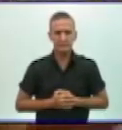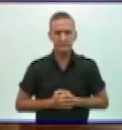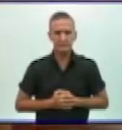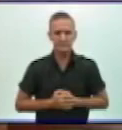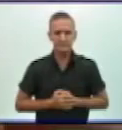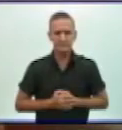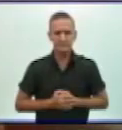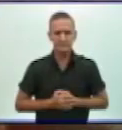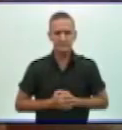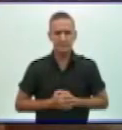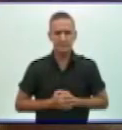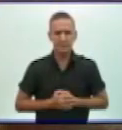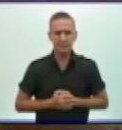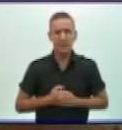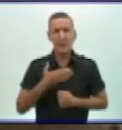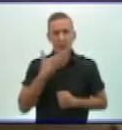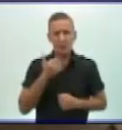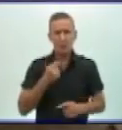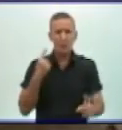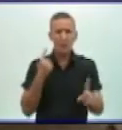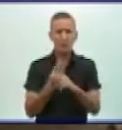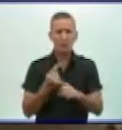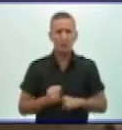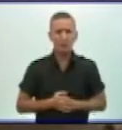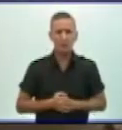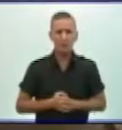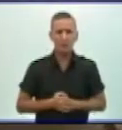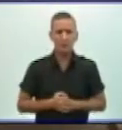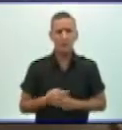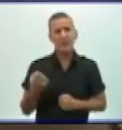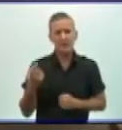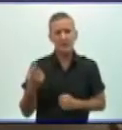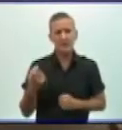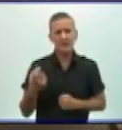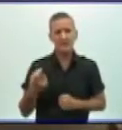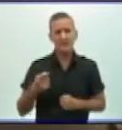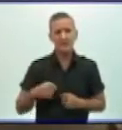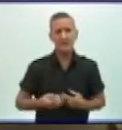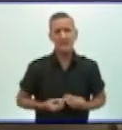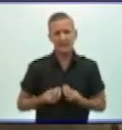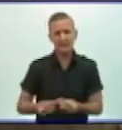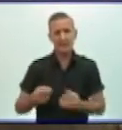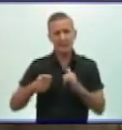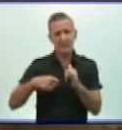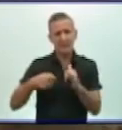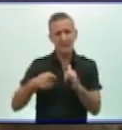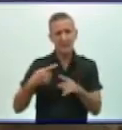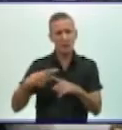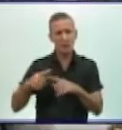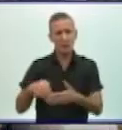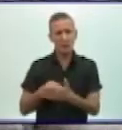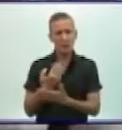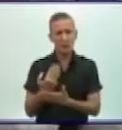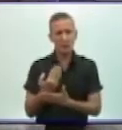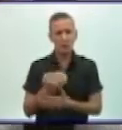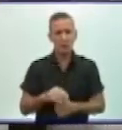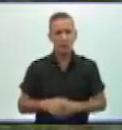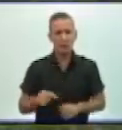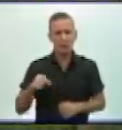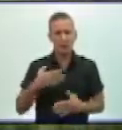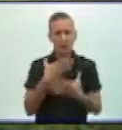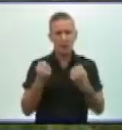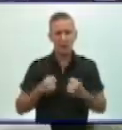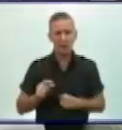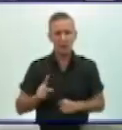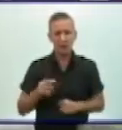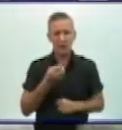Mija, qué bueno que te encuentro. ¿Te pasó algo? No, es que me hace falta que me pases de nuevo el video del otro día. Ahora es no que reinstalé el Zapia y lo perdí. Ahora no puedo.